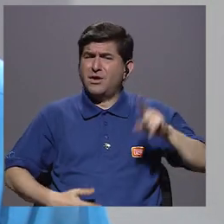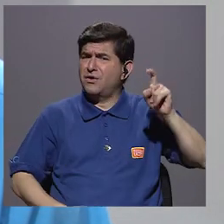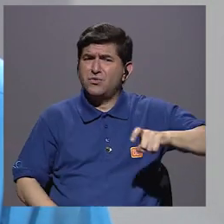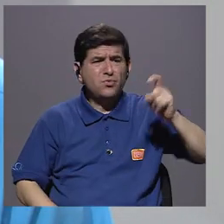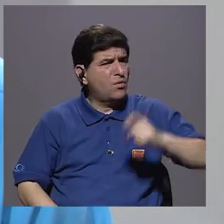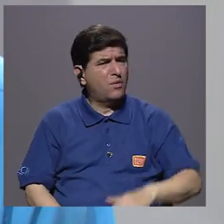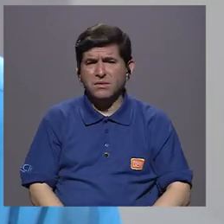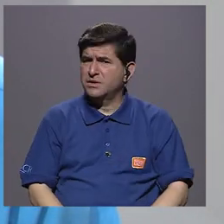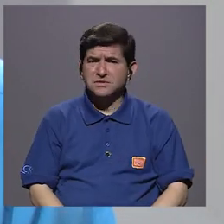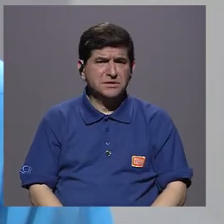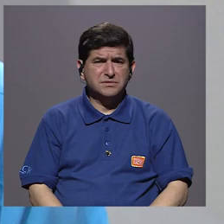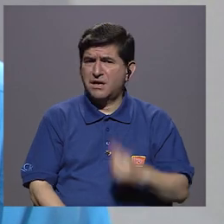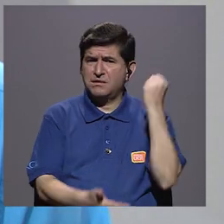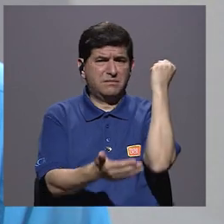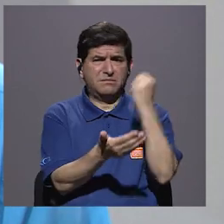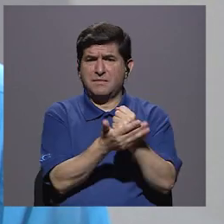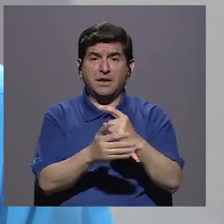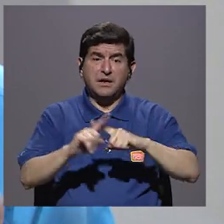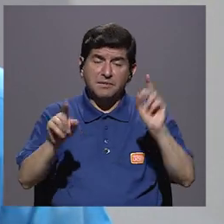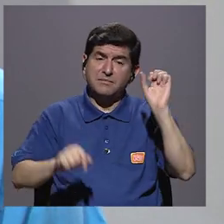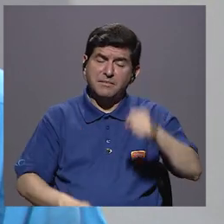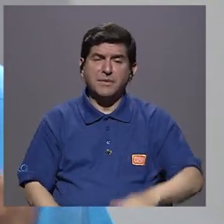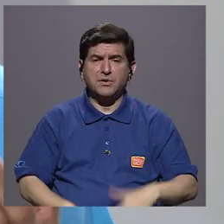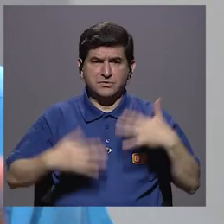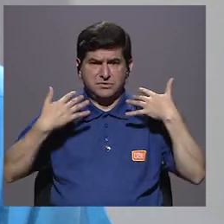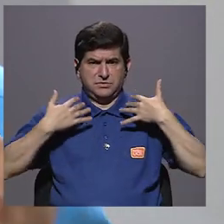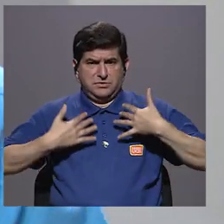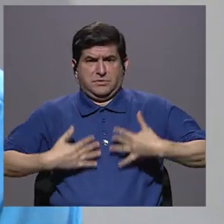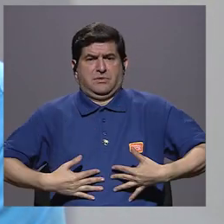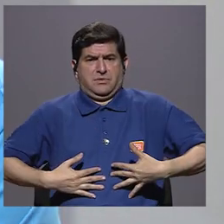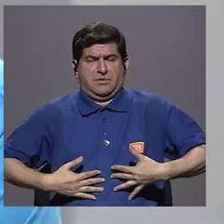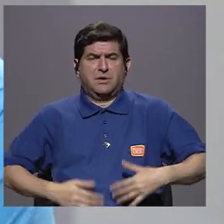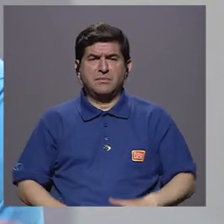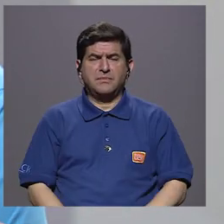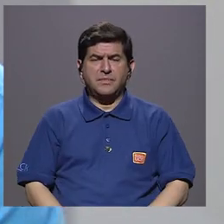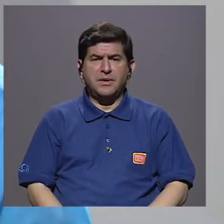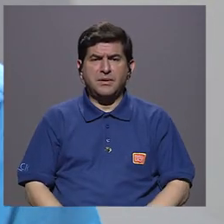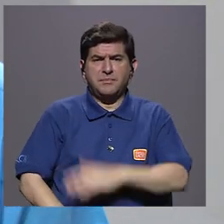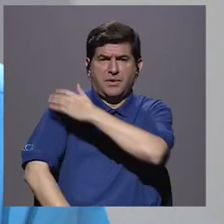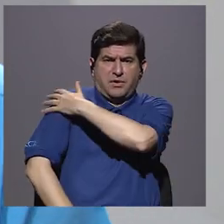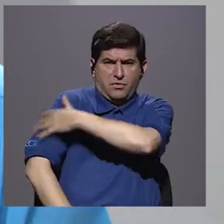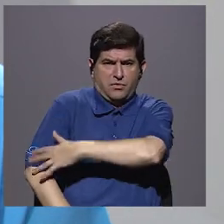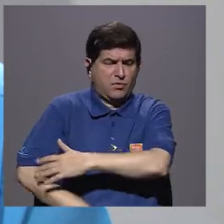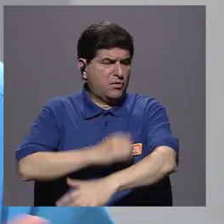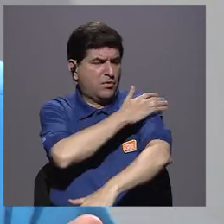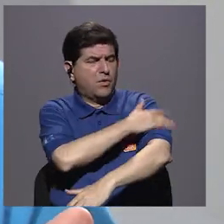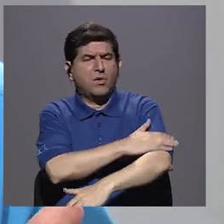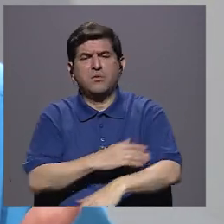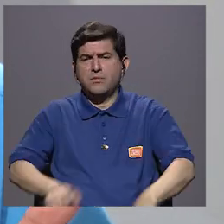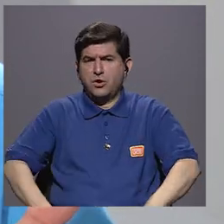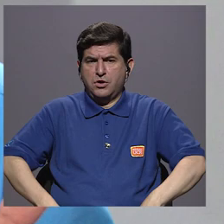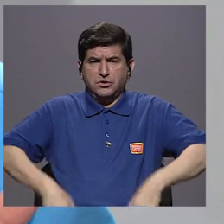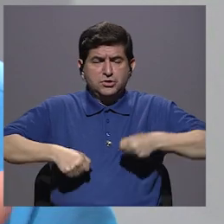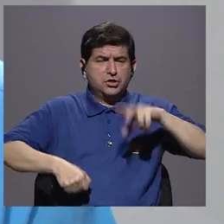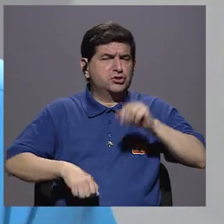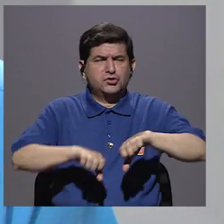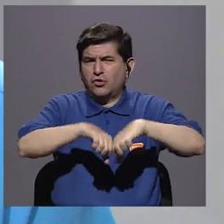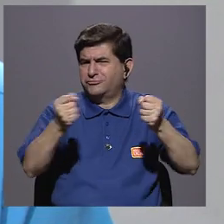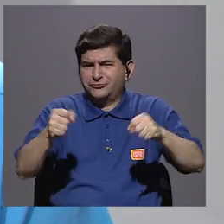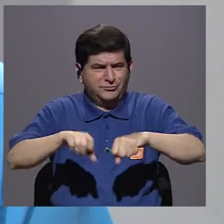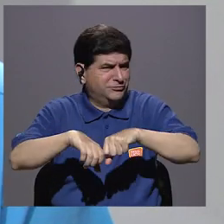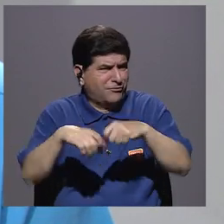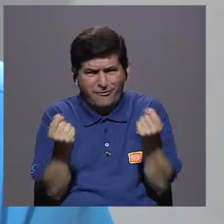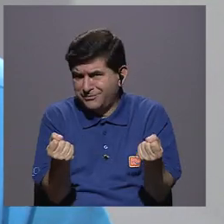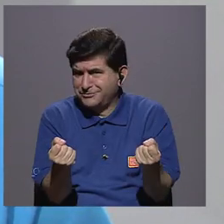no necesariamente tiene que ser una camisa de marca, pero sí una camiseta que cubra con hombros, jeans que no estén